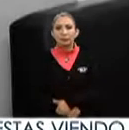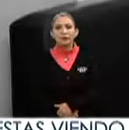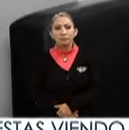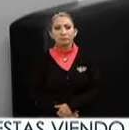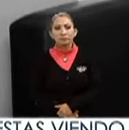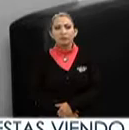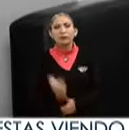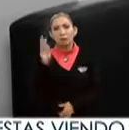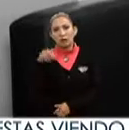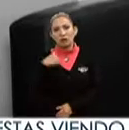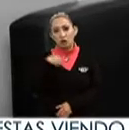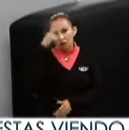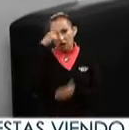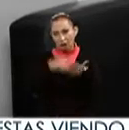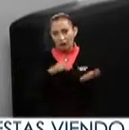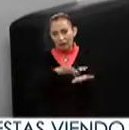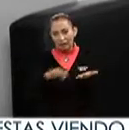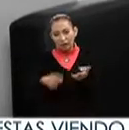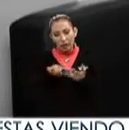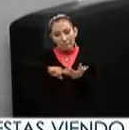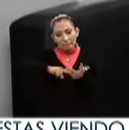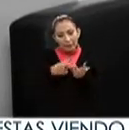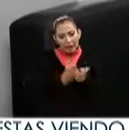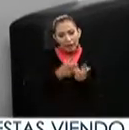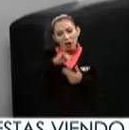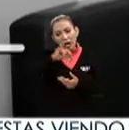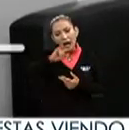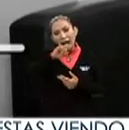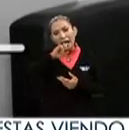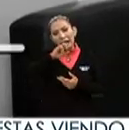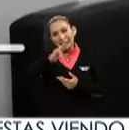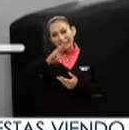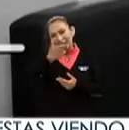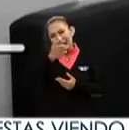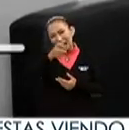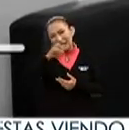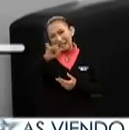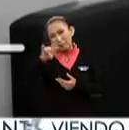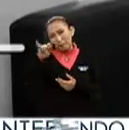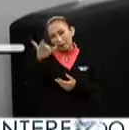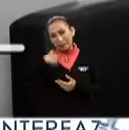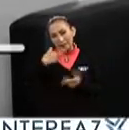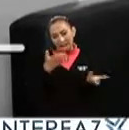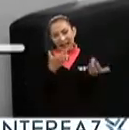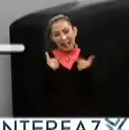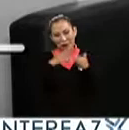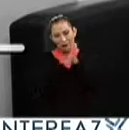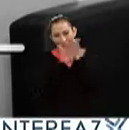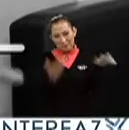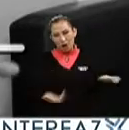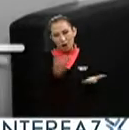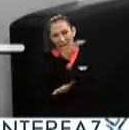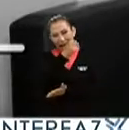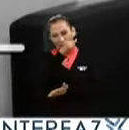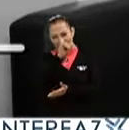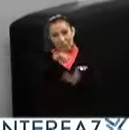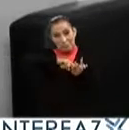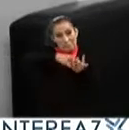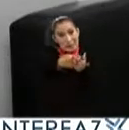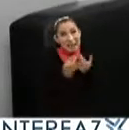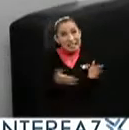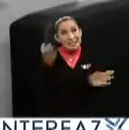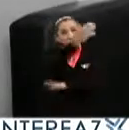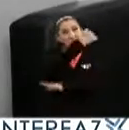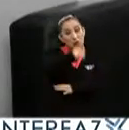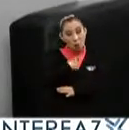De hecho, creo, un lector que empezó con Harry Potter. Recuerdo que me regalaron Harry Potter justo cuando